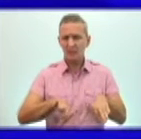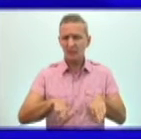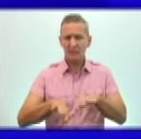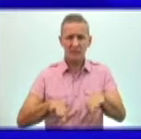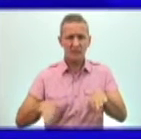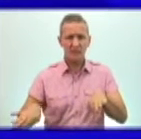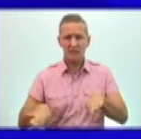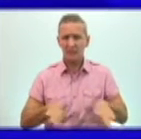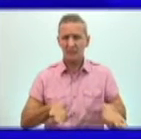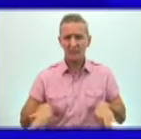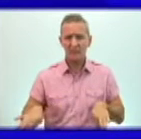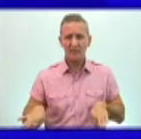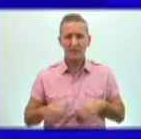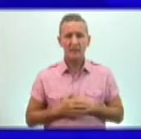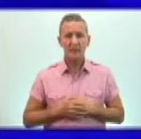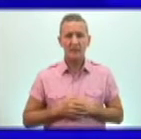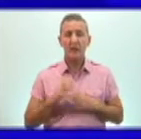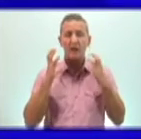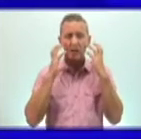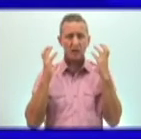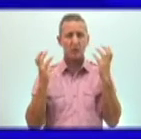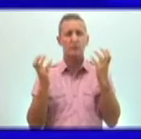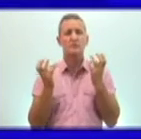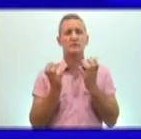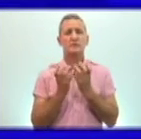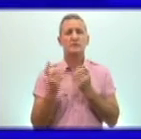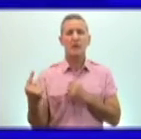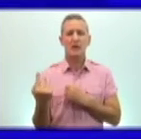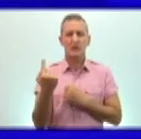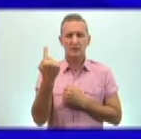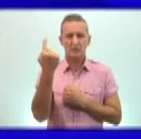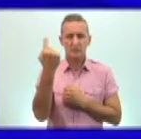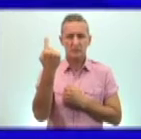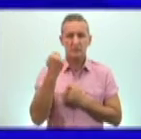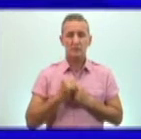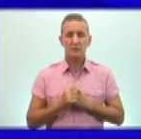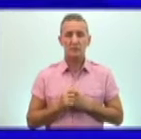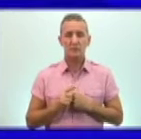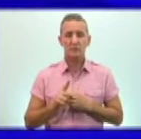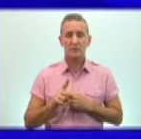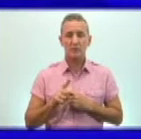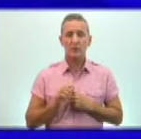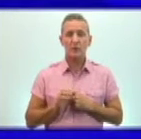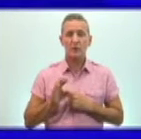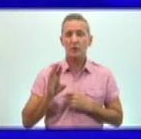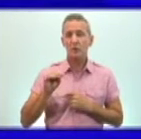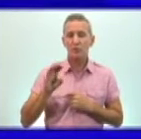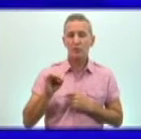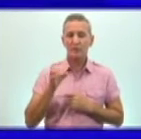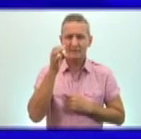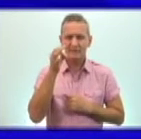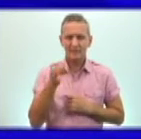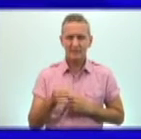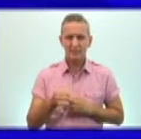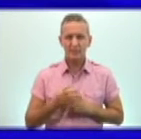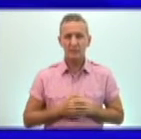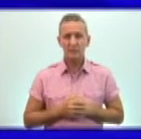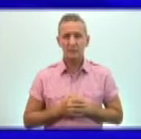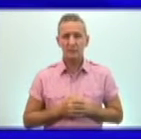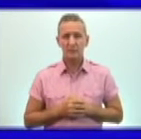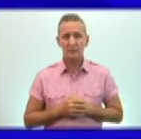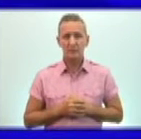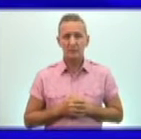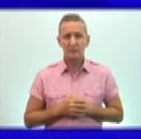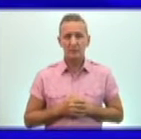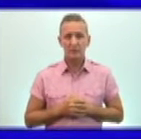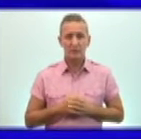vista marxista, absolutizaciones y por lo tanto no reflejan siempre la verdad. Por eso John Locke escribe,